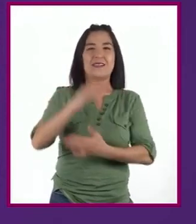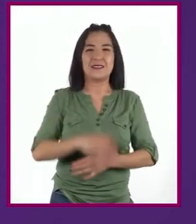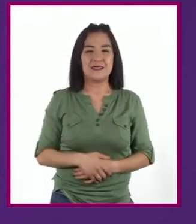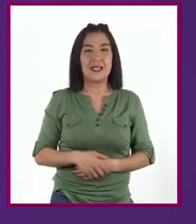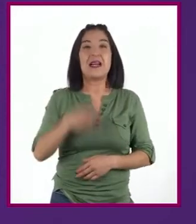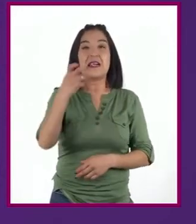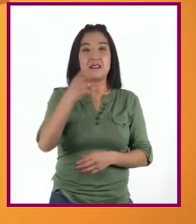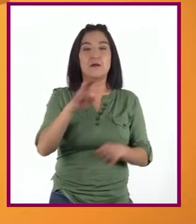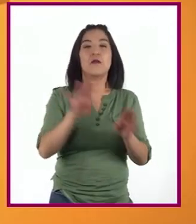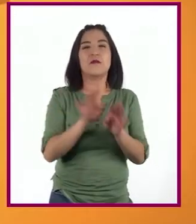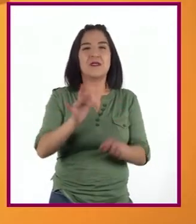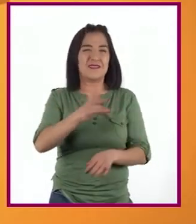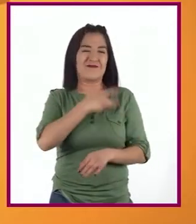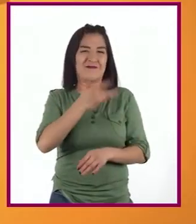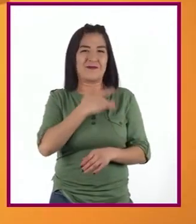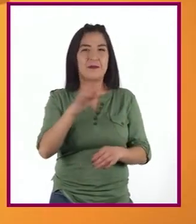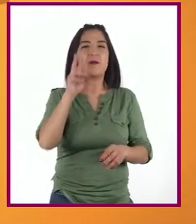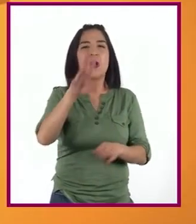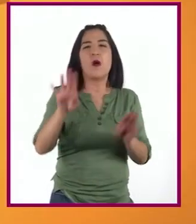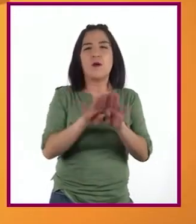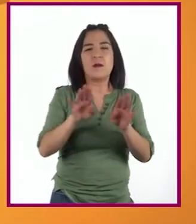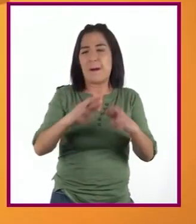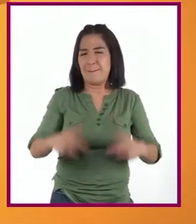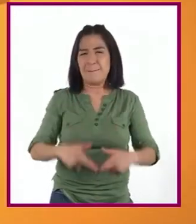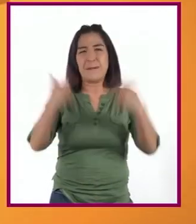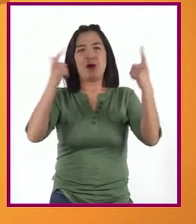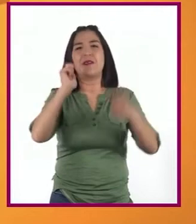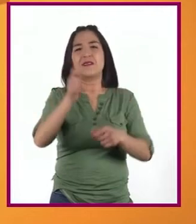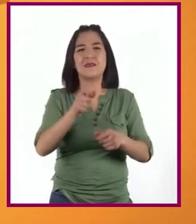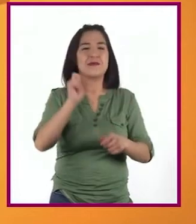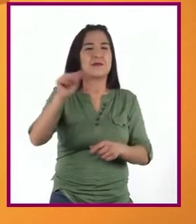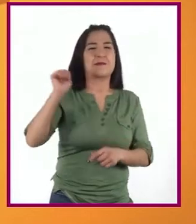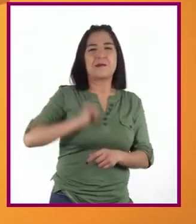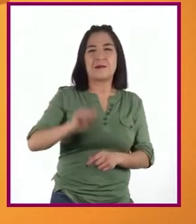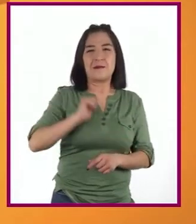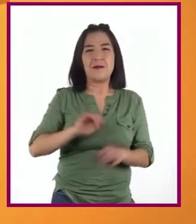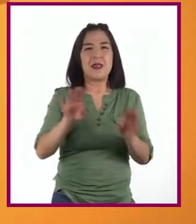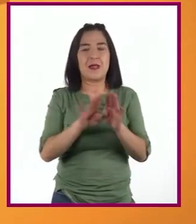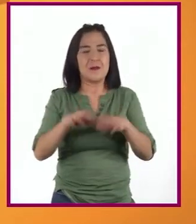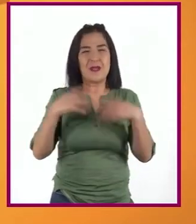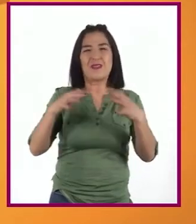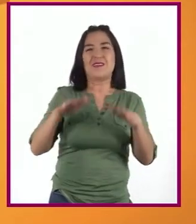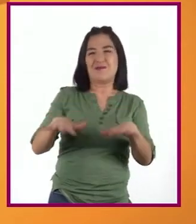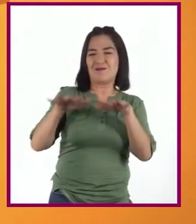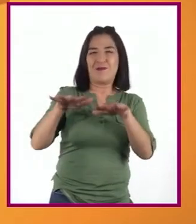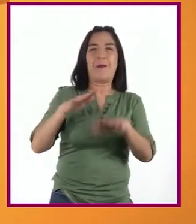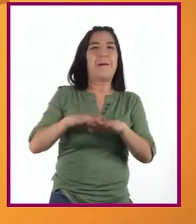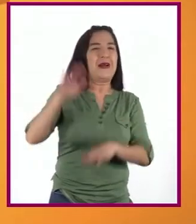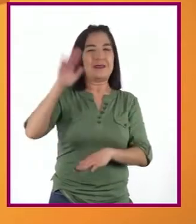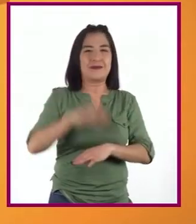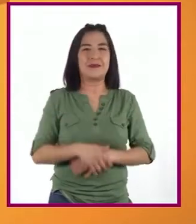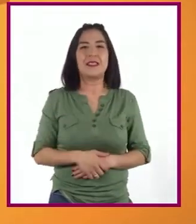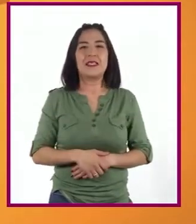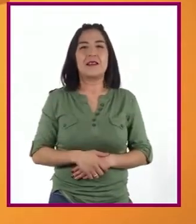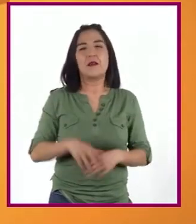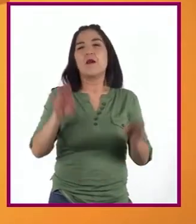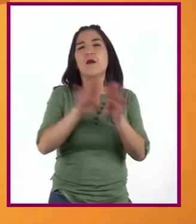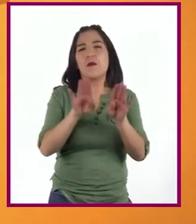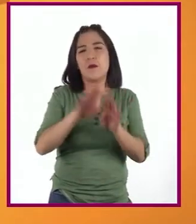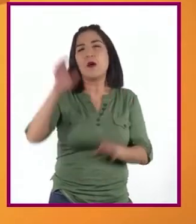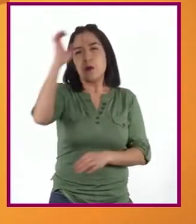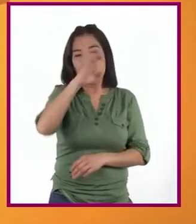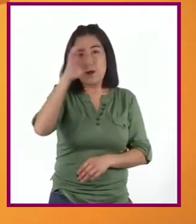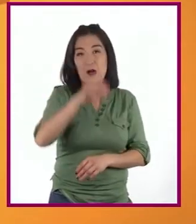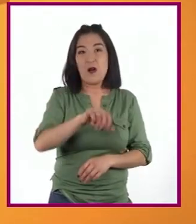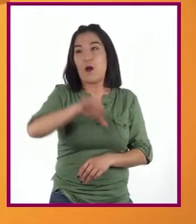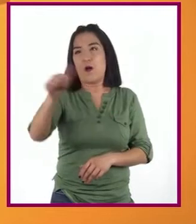romanticismo busca la ruptura con la tradición occidental en lo exótico, es decir, en las culturas de